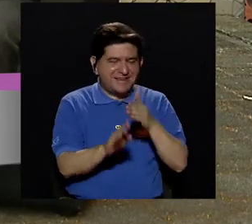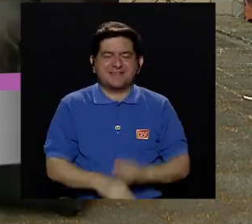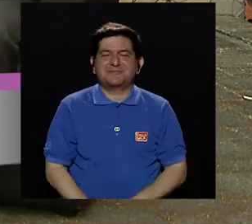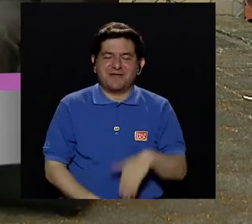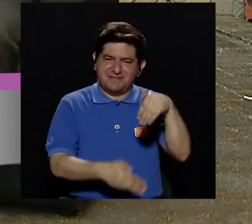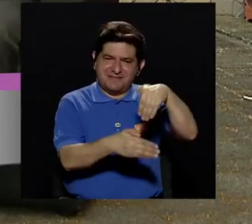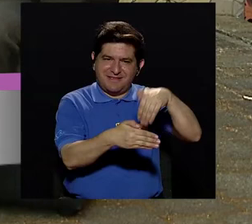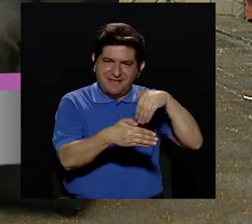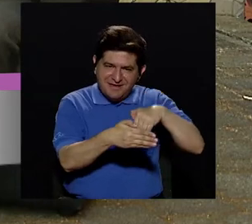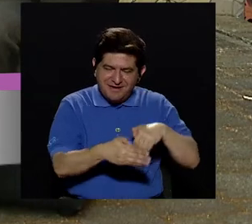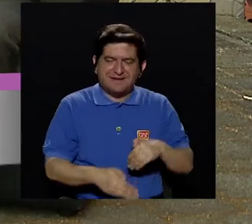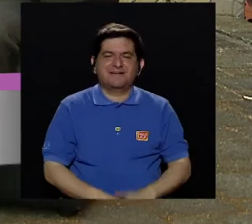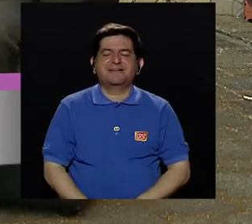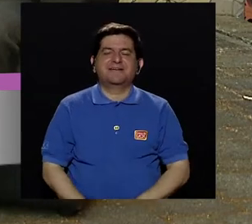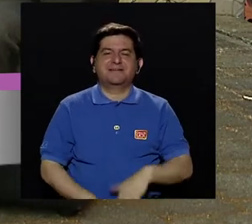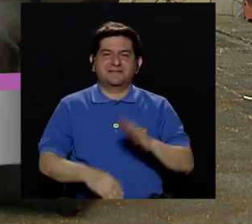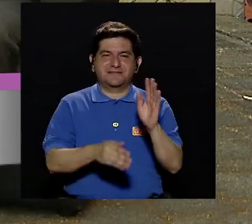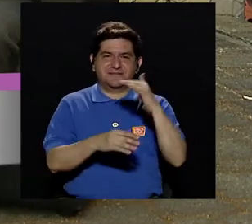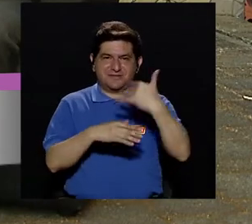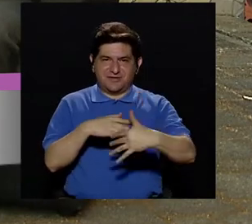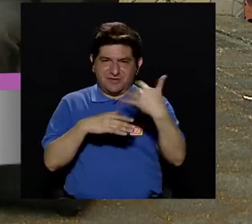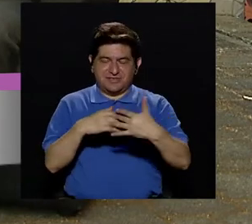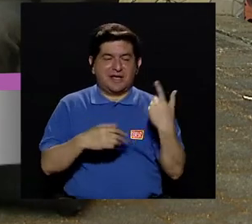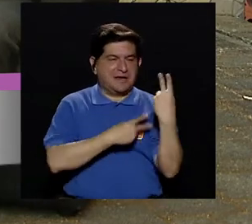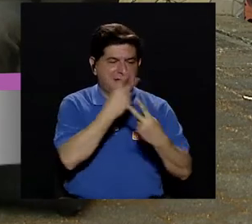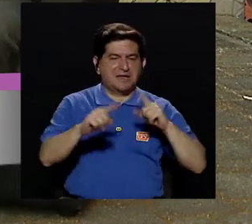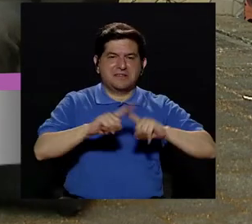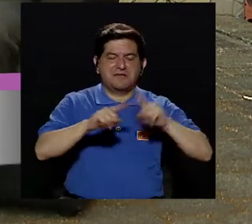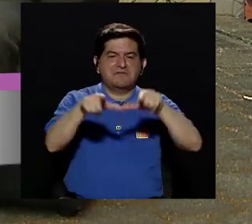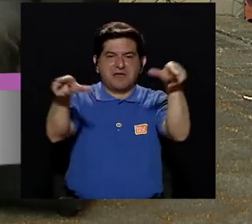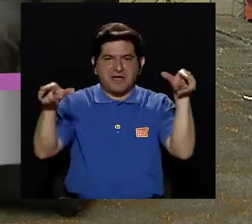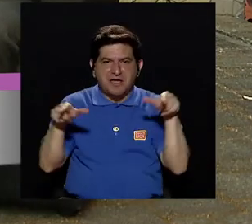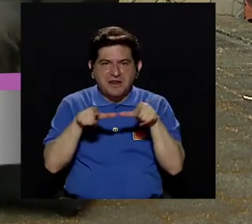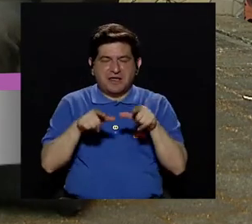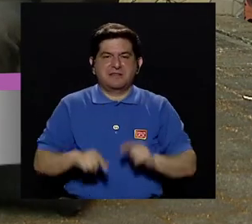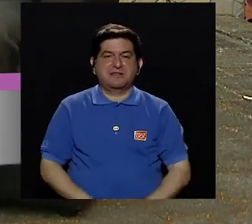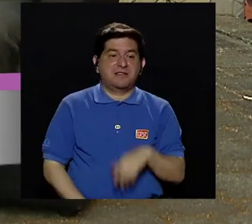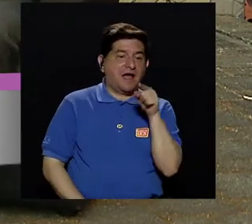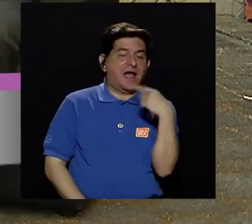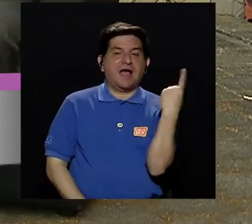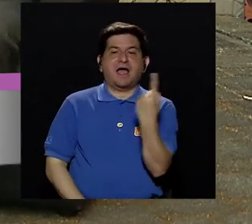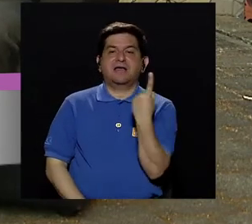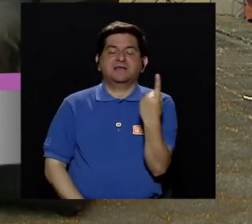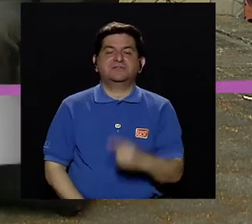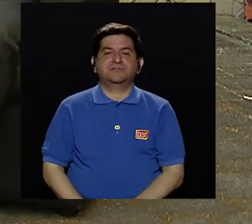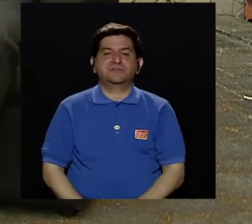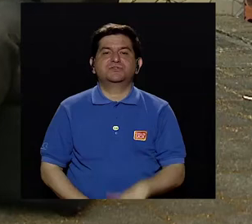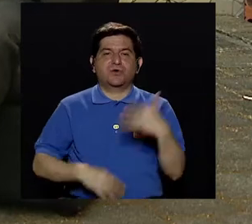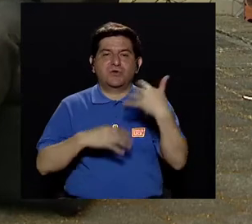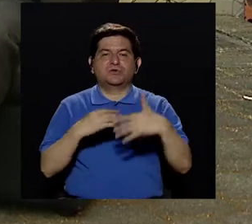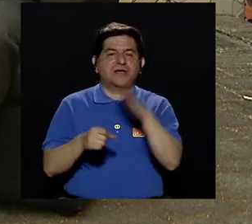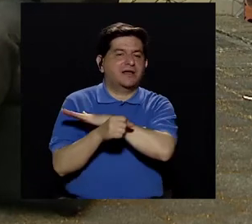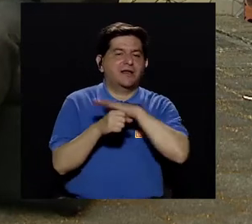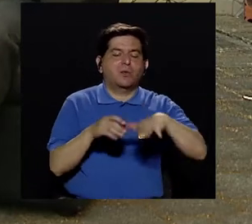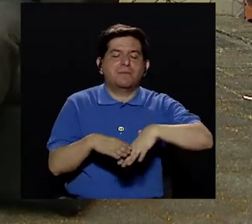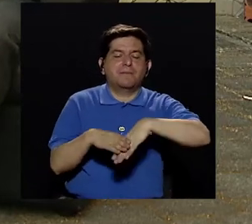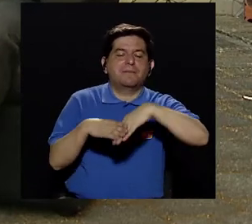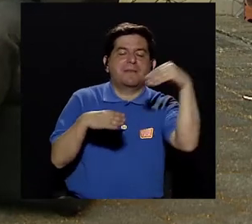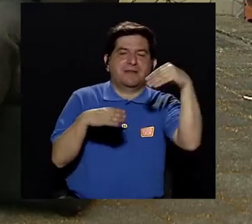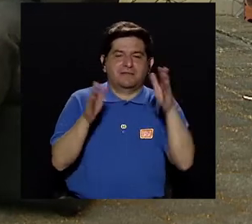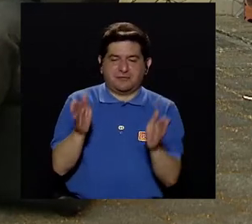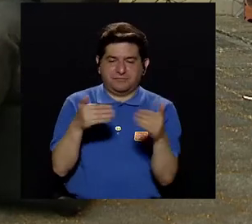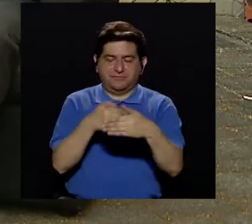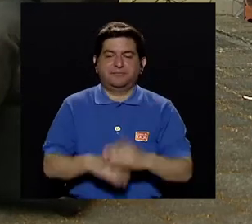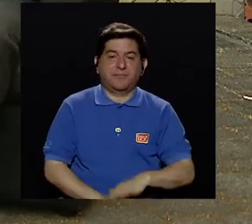directamente en los bancos de sangre. Nosotros, por ejemplo, hacemos visitas a diferentes lugares, pero en esas visitas solo hacemos donación de sangre total. Lo